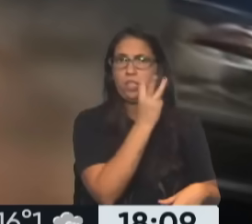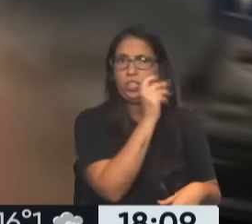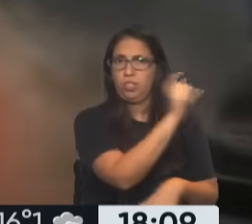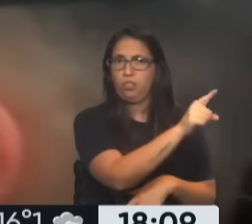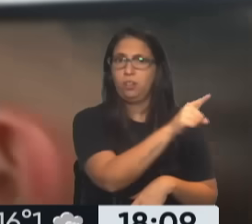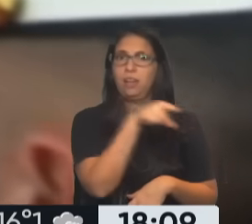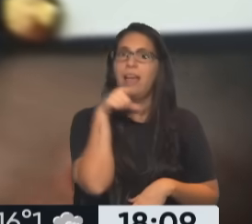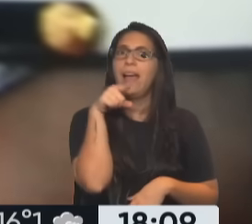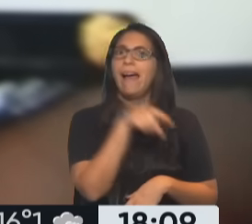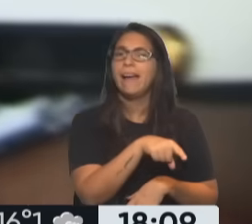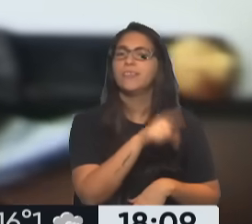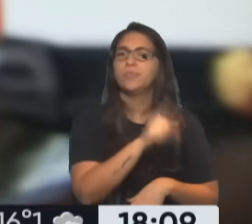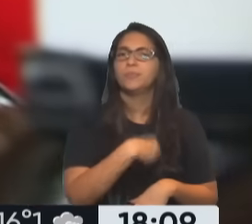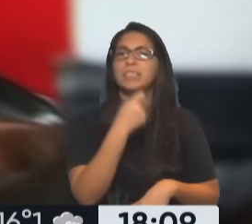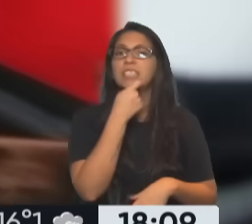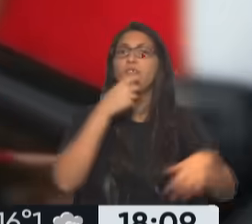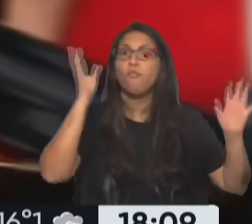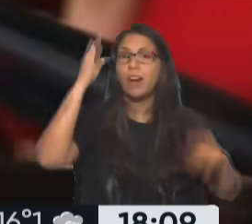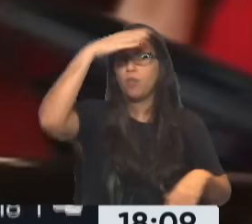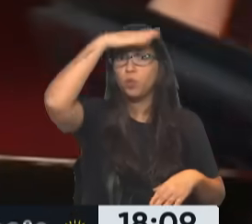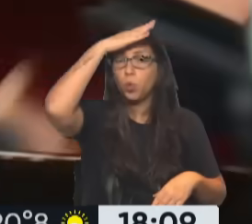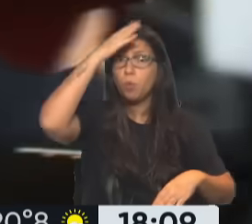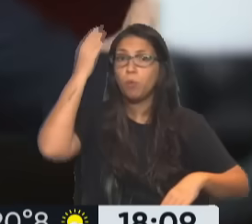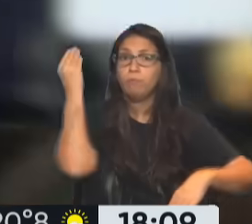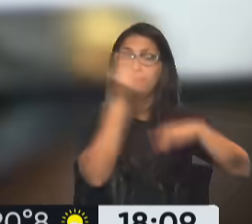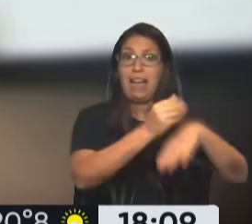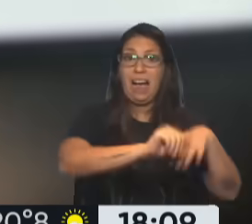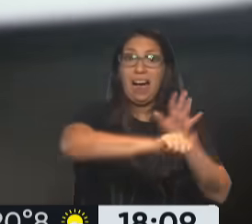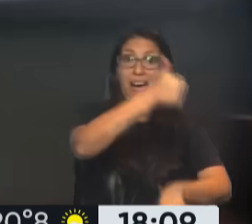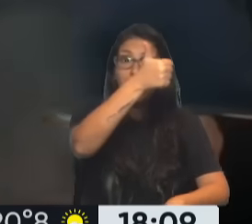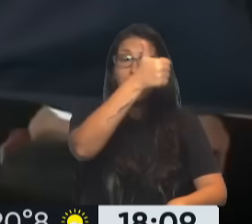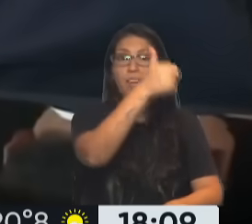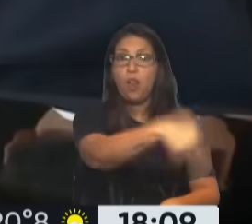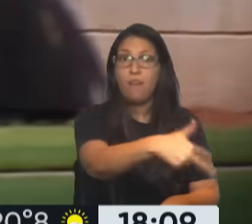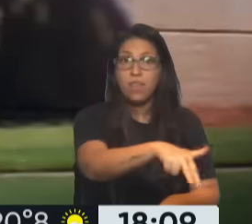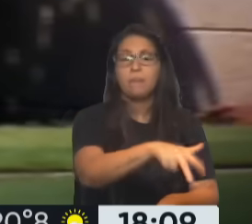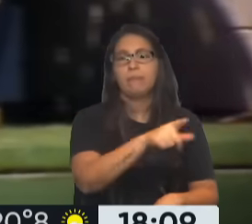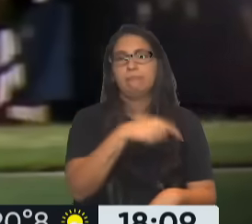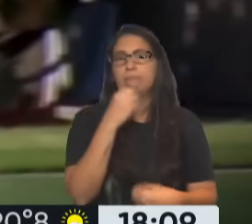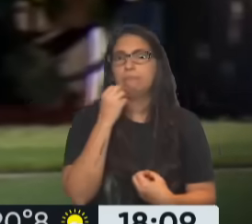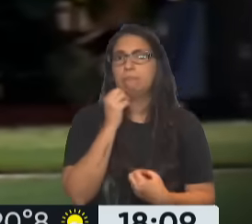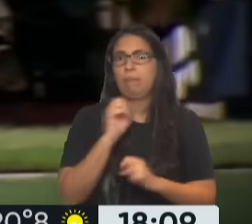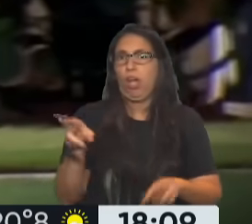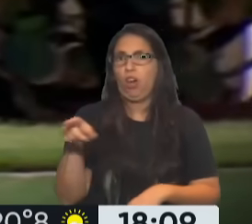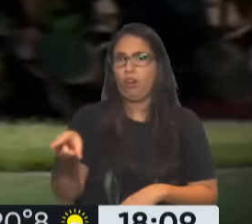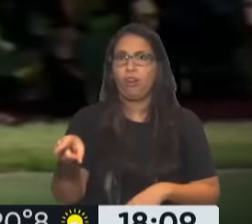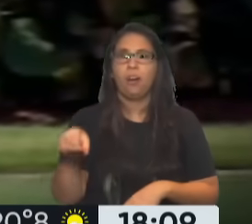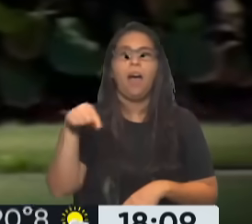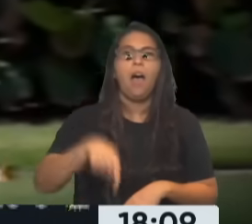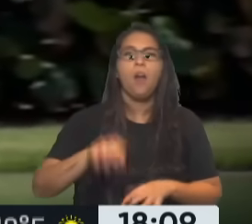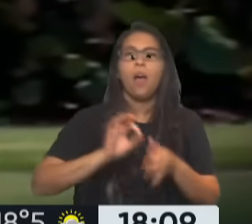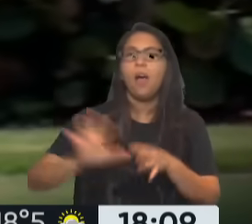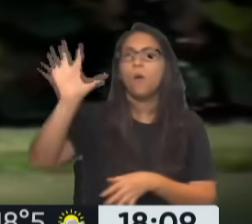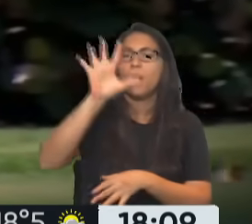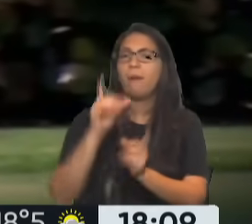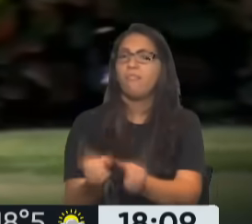que adquiriría más fuerza en caso de que Donald Trump gane las elecciones presidenciales de noviembre. Está fresco todavía en Europa